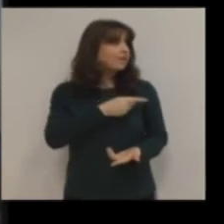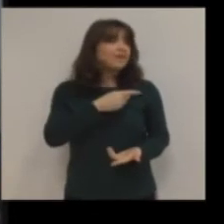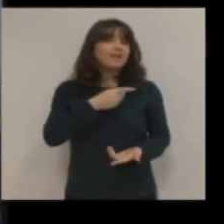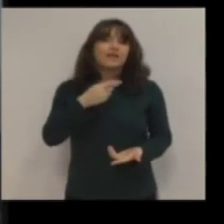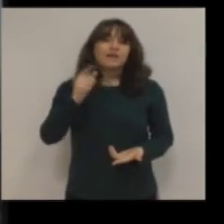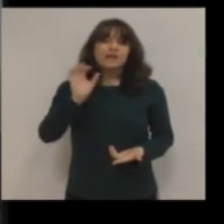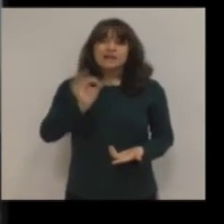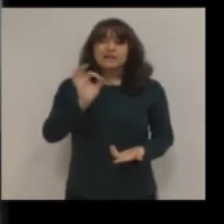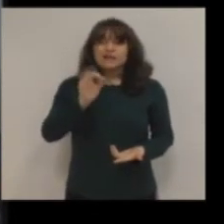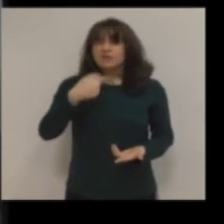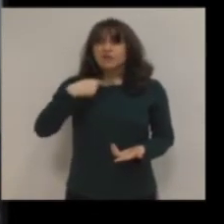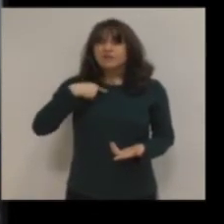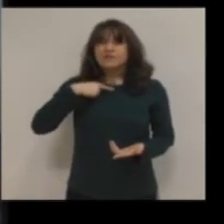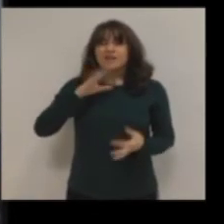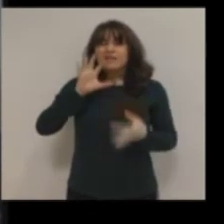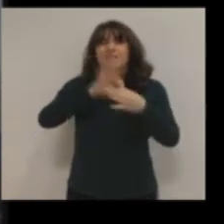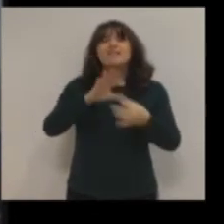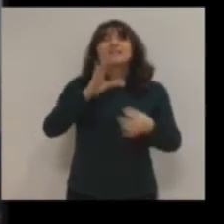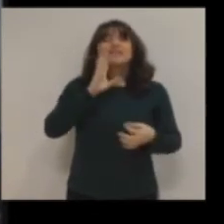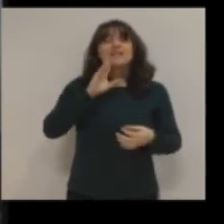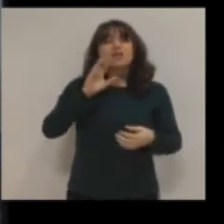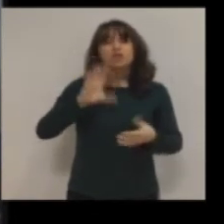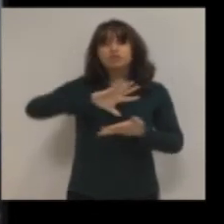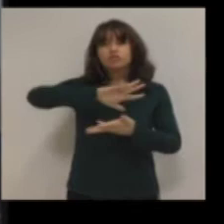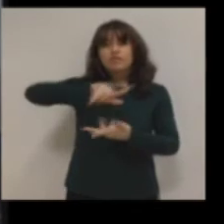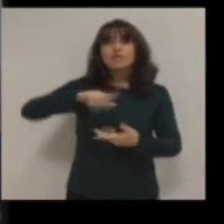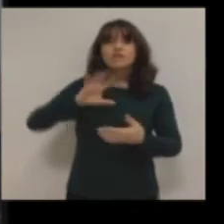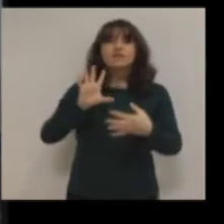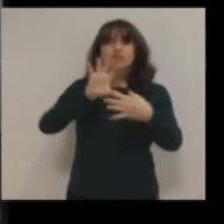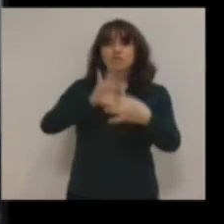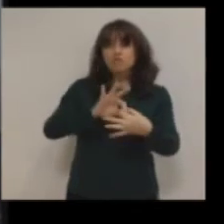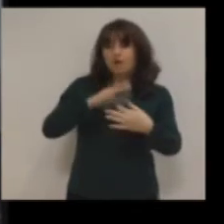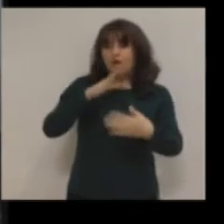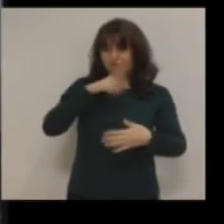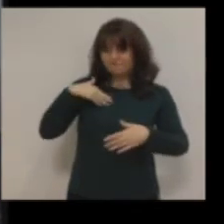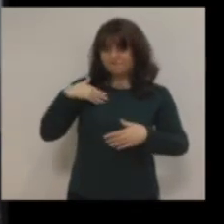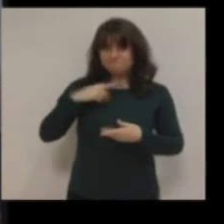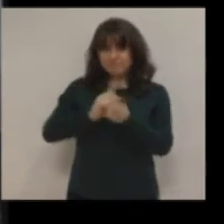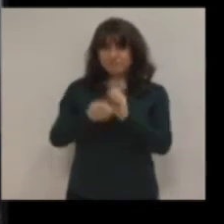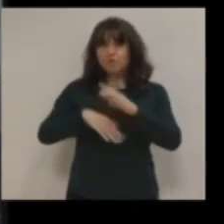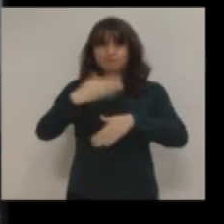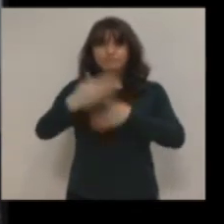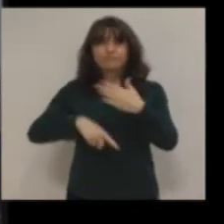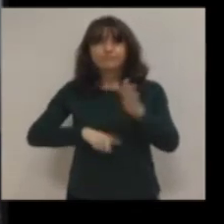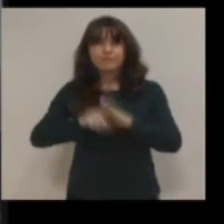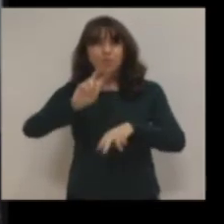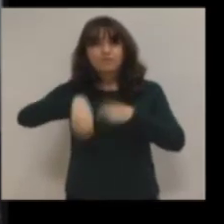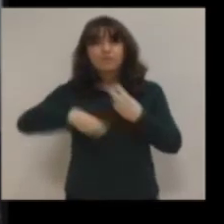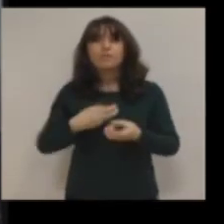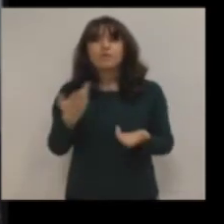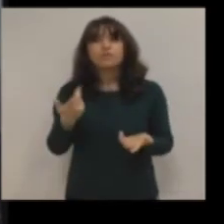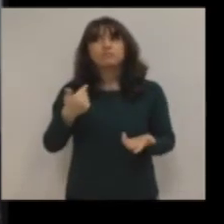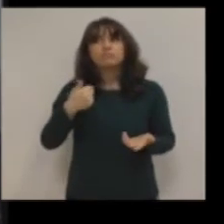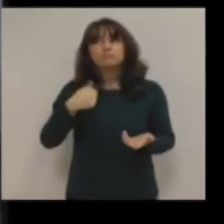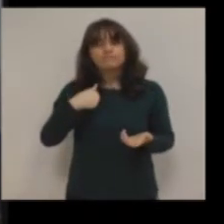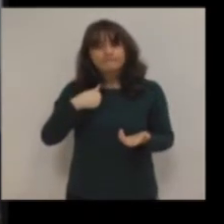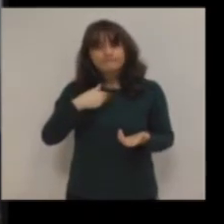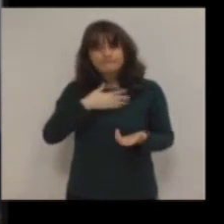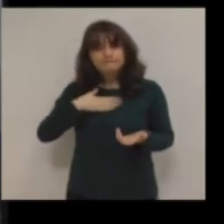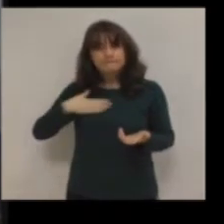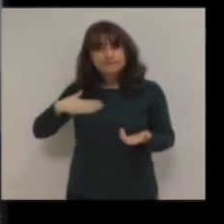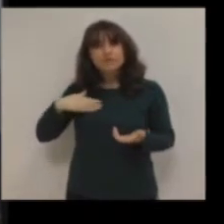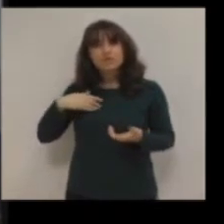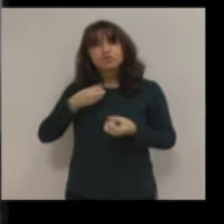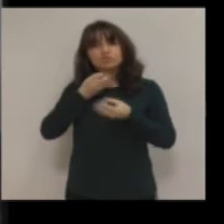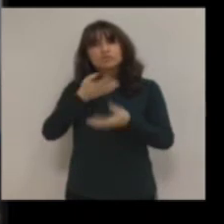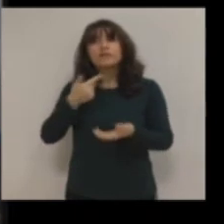era referida a la tramitación que se está realizando ahora. Pero cuando digo que habría que hacer una labor mucho más proactiva por el